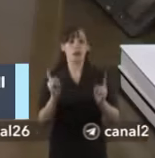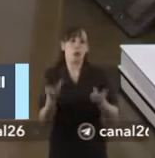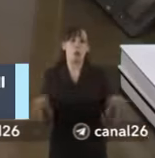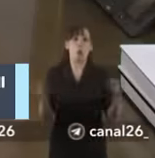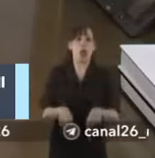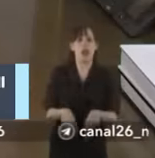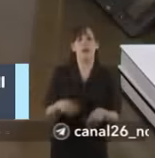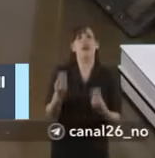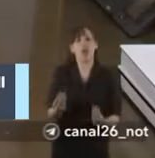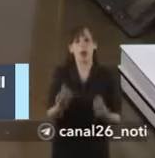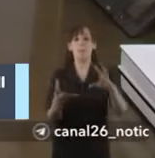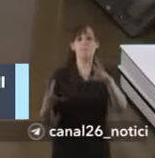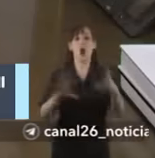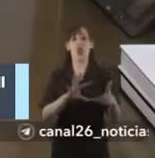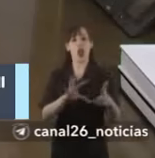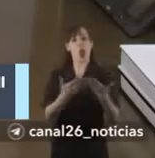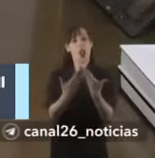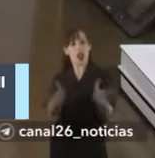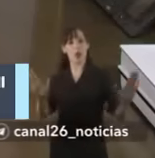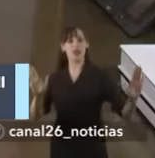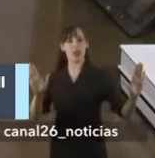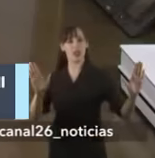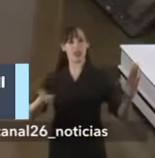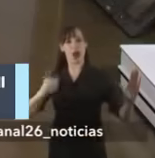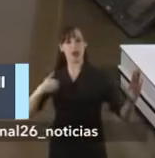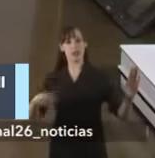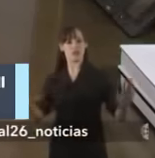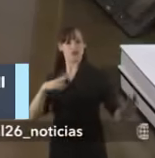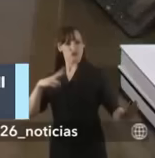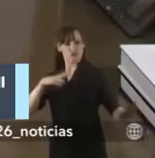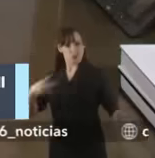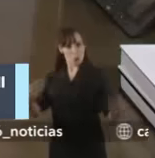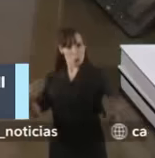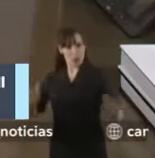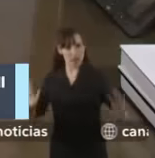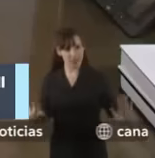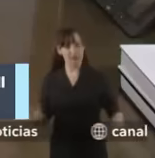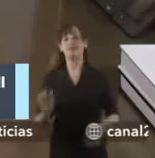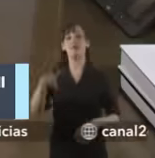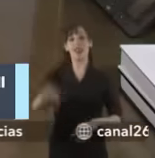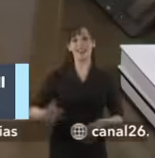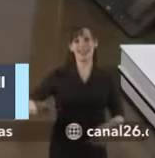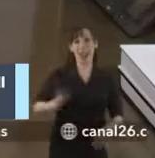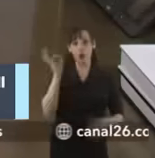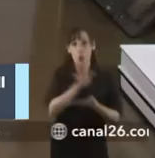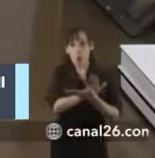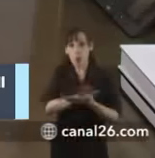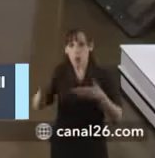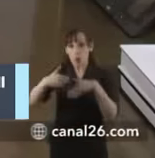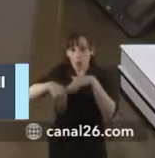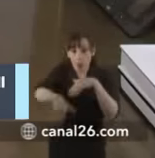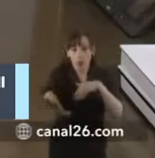libertad que nos hizo el país más rico del mundo mi deseo para este nuevo año es que la dirigencia política abandone sus